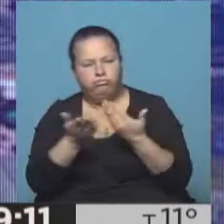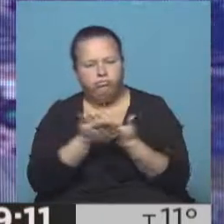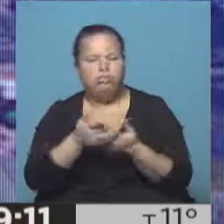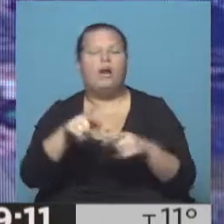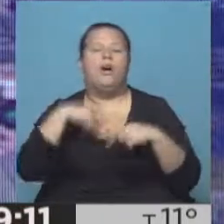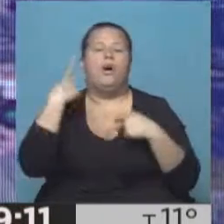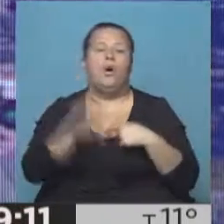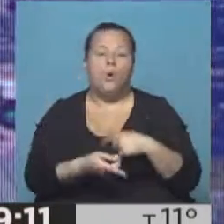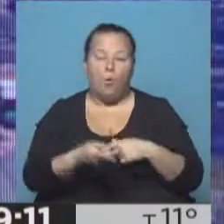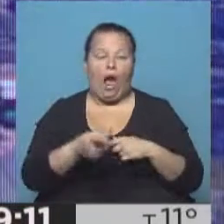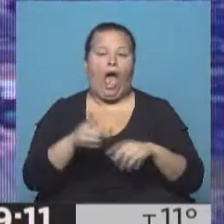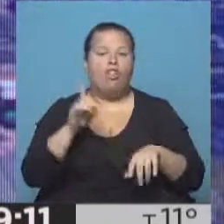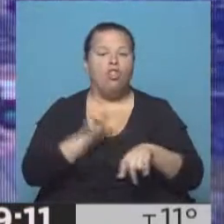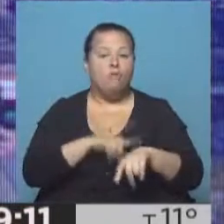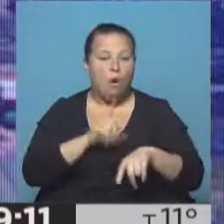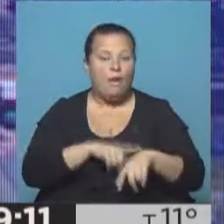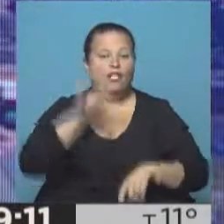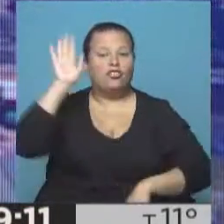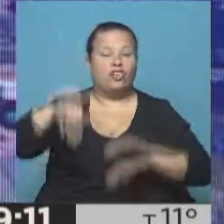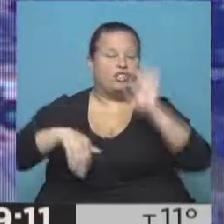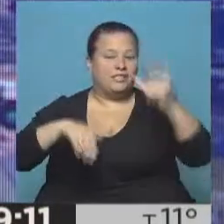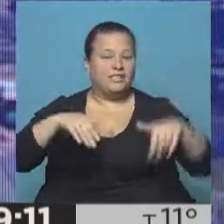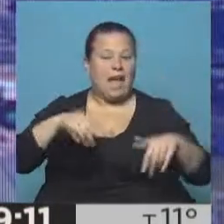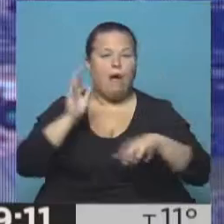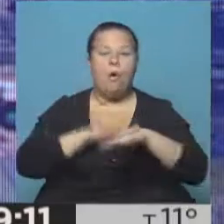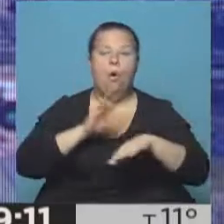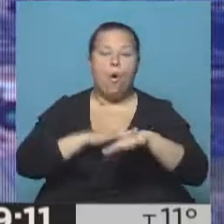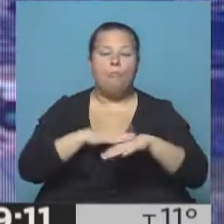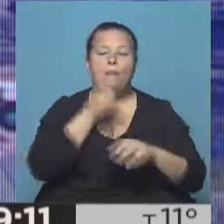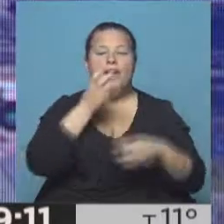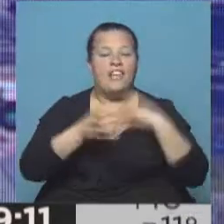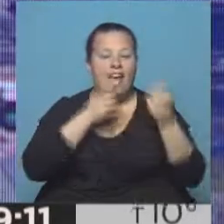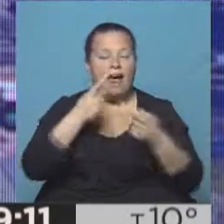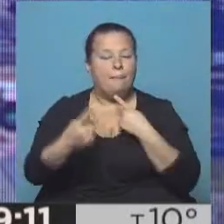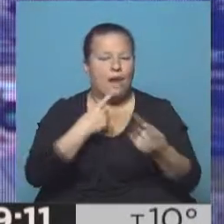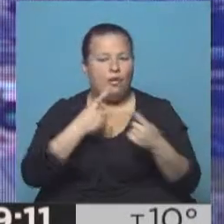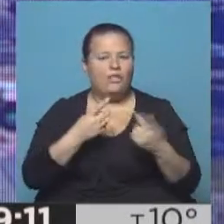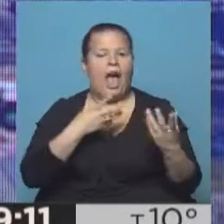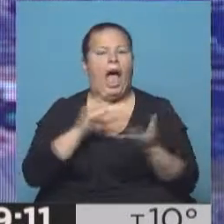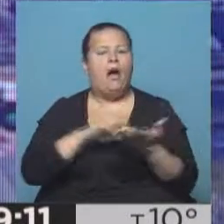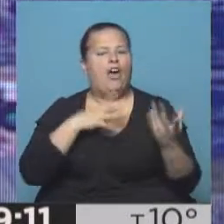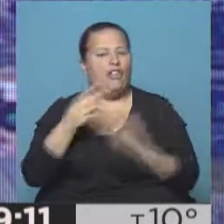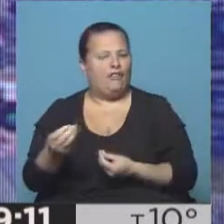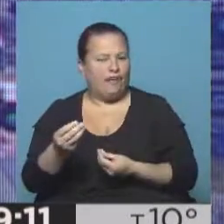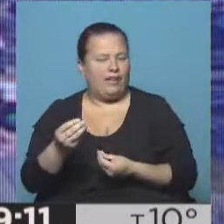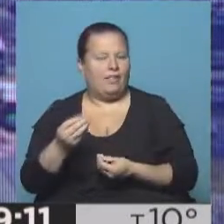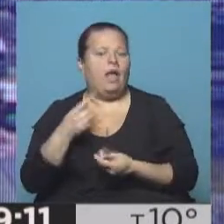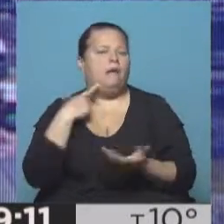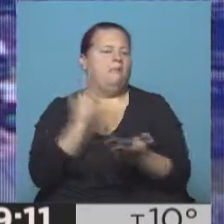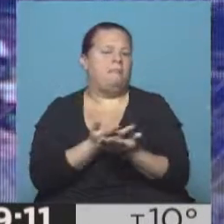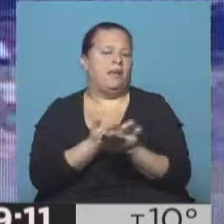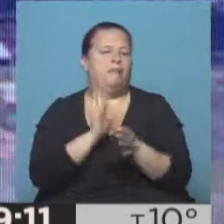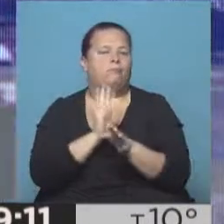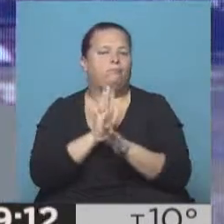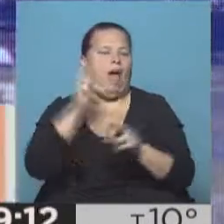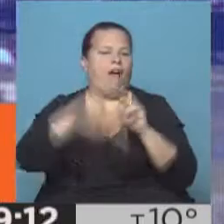cuando llega el momento de convocar a los imputados para prestar declaración indagatoria, las defensas realizan un planteo que se